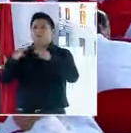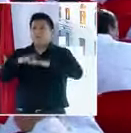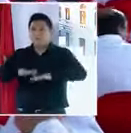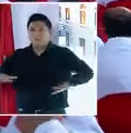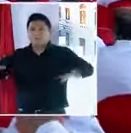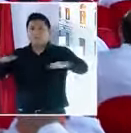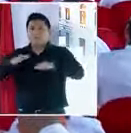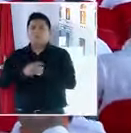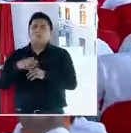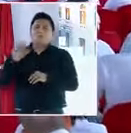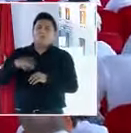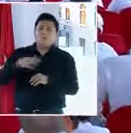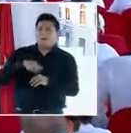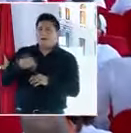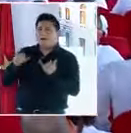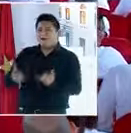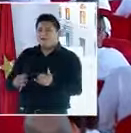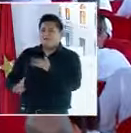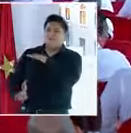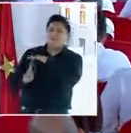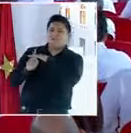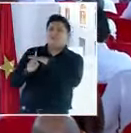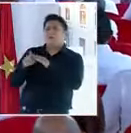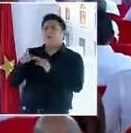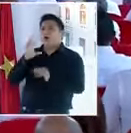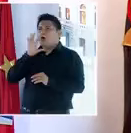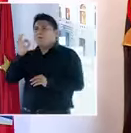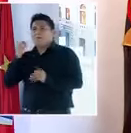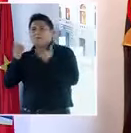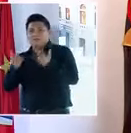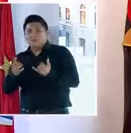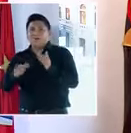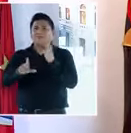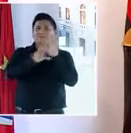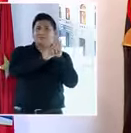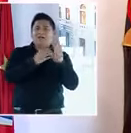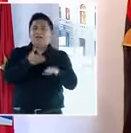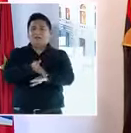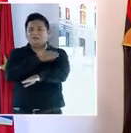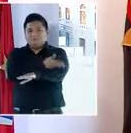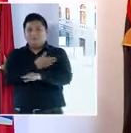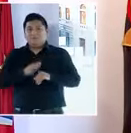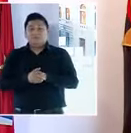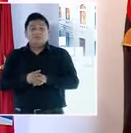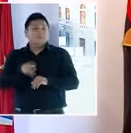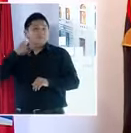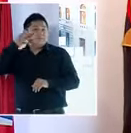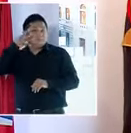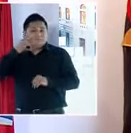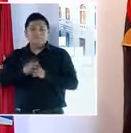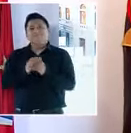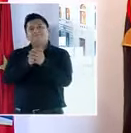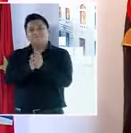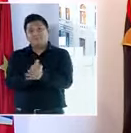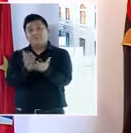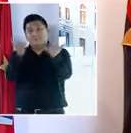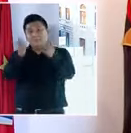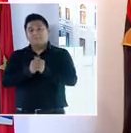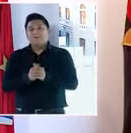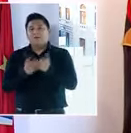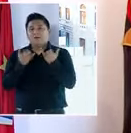cuna del hombre de las leyes, nuestra casa Museo General Santander. Saludamos de manera muy especial a todas las personas que